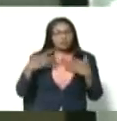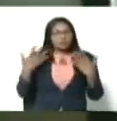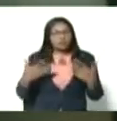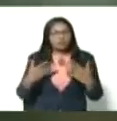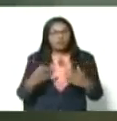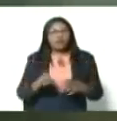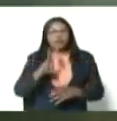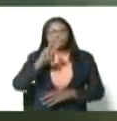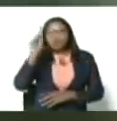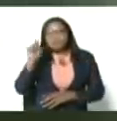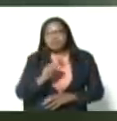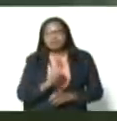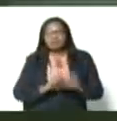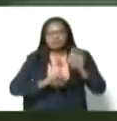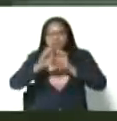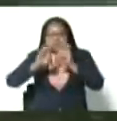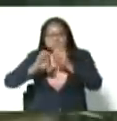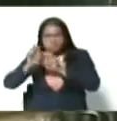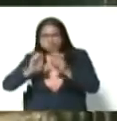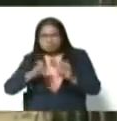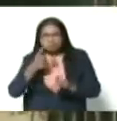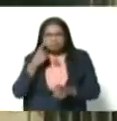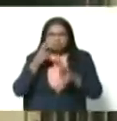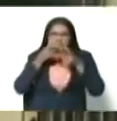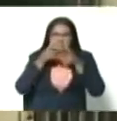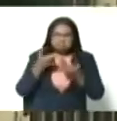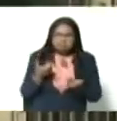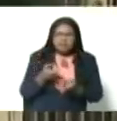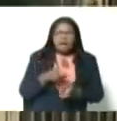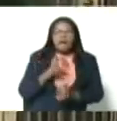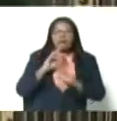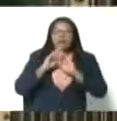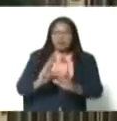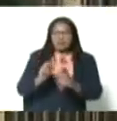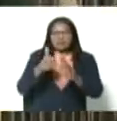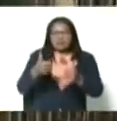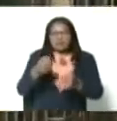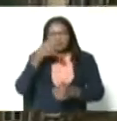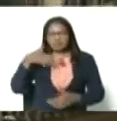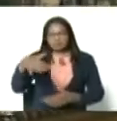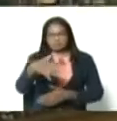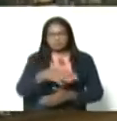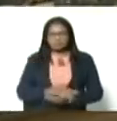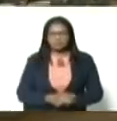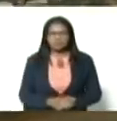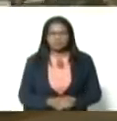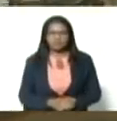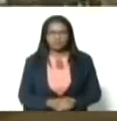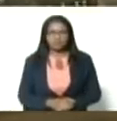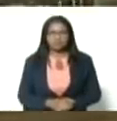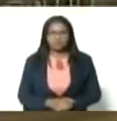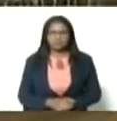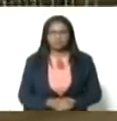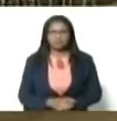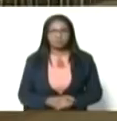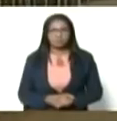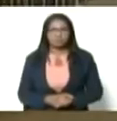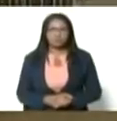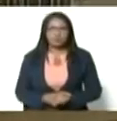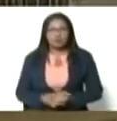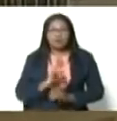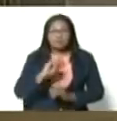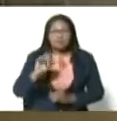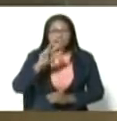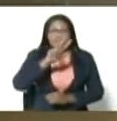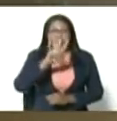evaluación dan los resultados adecuados para el pueblo. Ese tren era un tren de 35